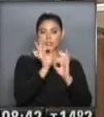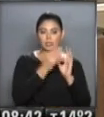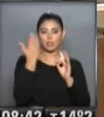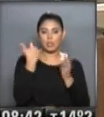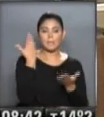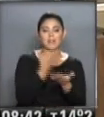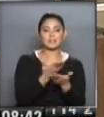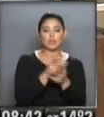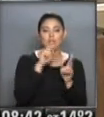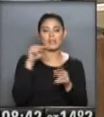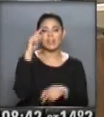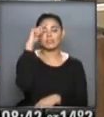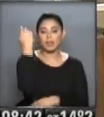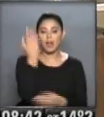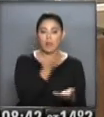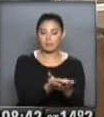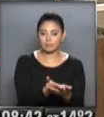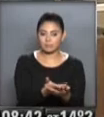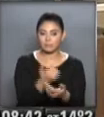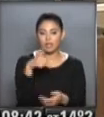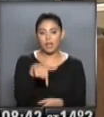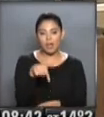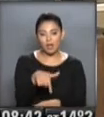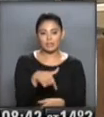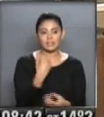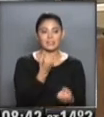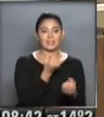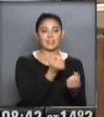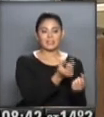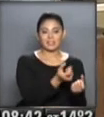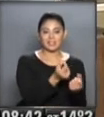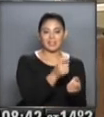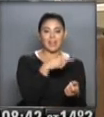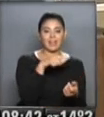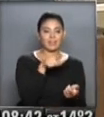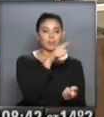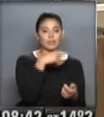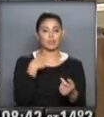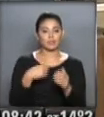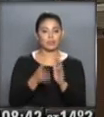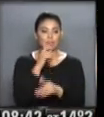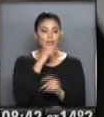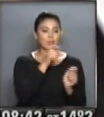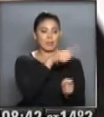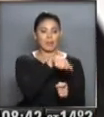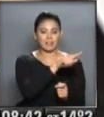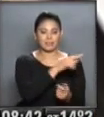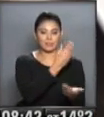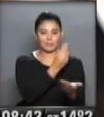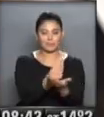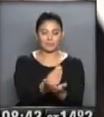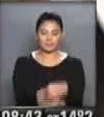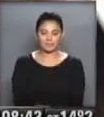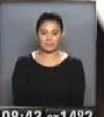presentó en la Feria Nacional también, entonces ahora ya les vamos dejando el lugar a los chicos de la secundaria, ¿no? Más